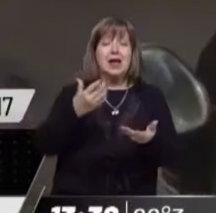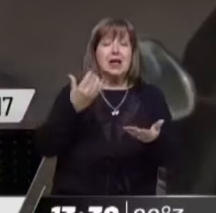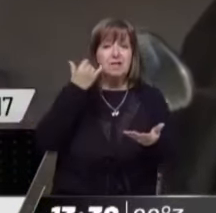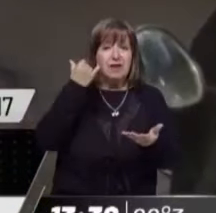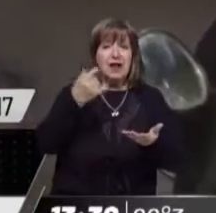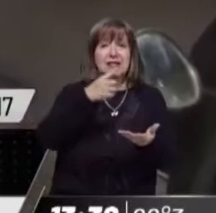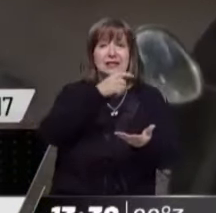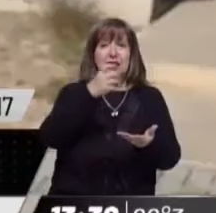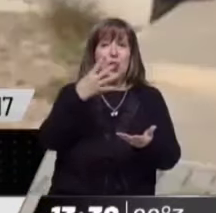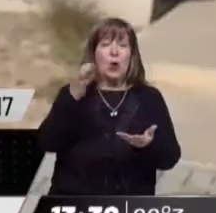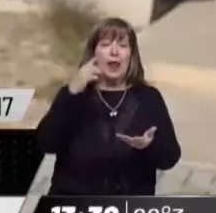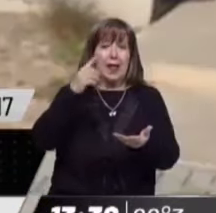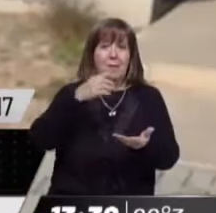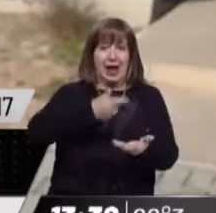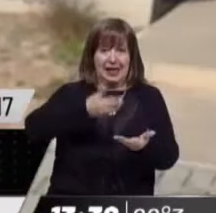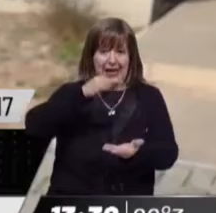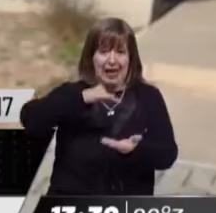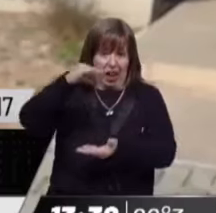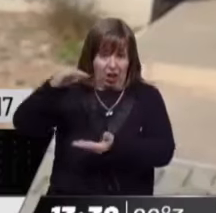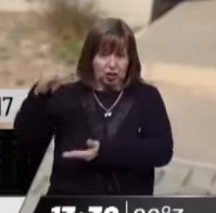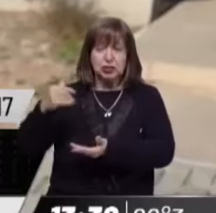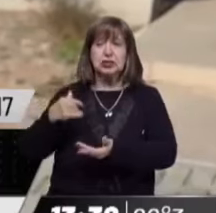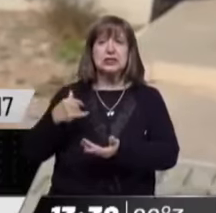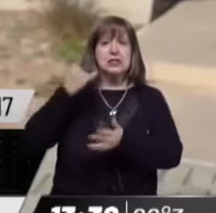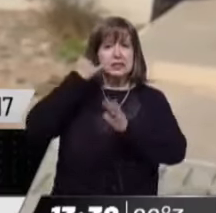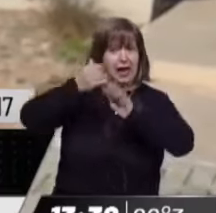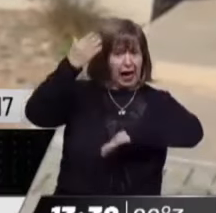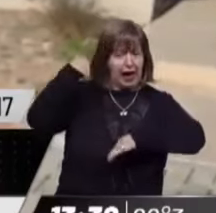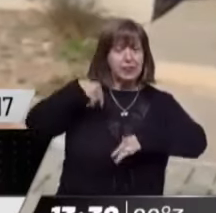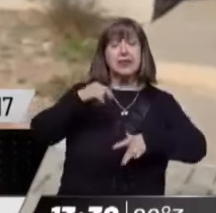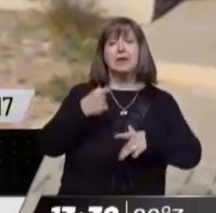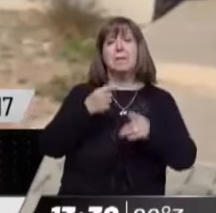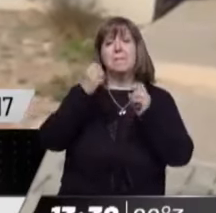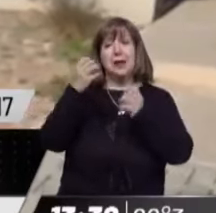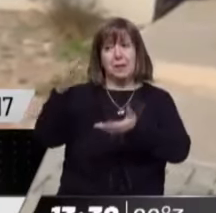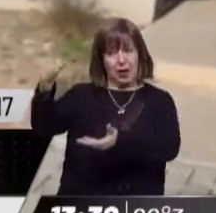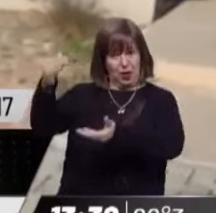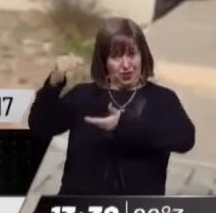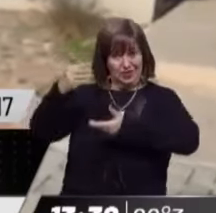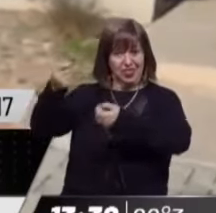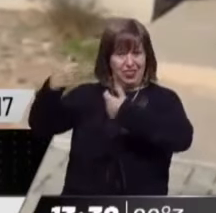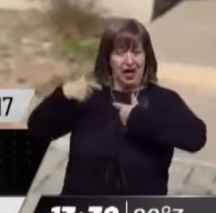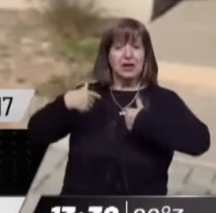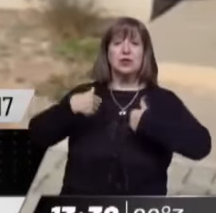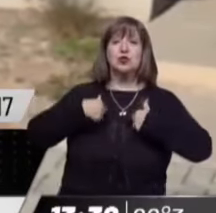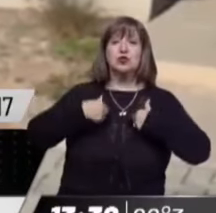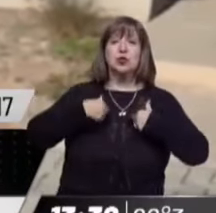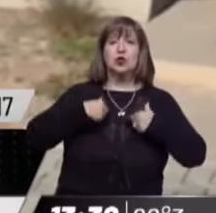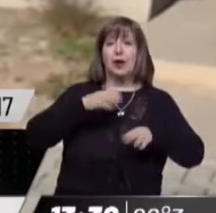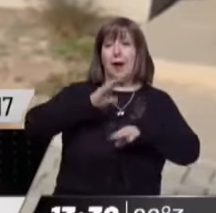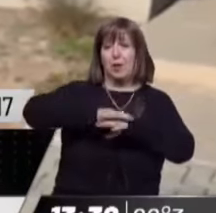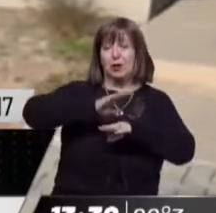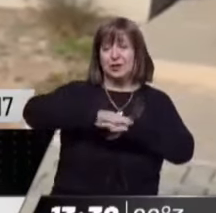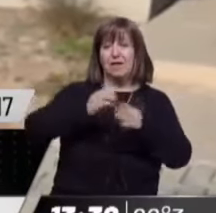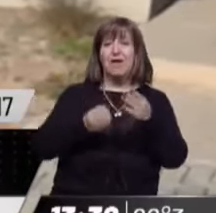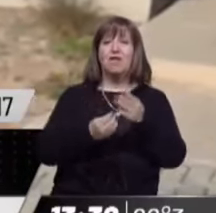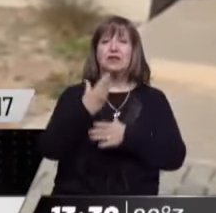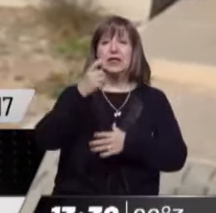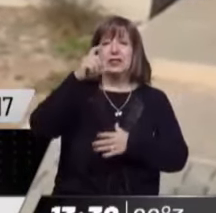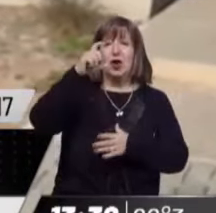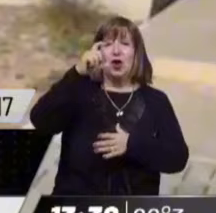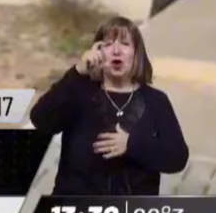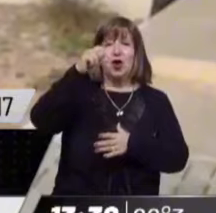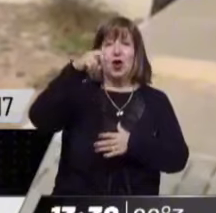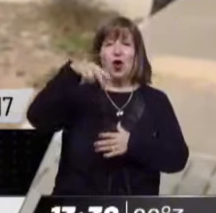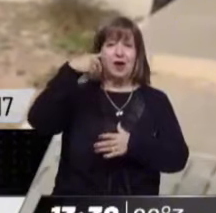Mendoza. Fundamentalmente va a ser distribuida en los centros CONIN, donde nosotros tenemos una población infantil, por supuesto, porque es